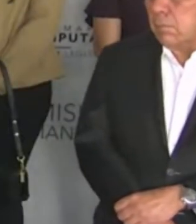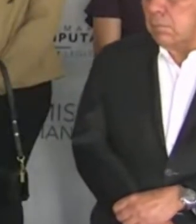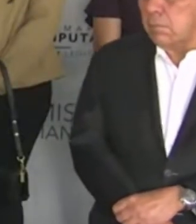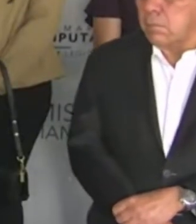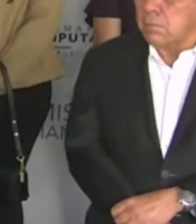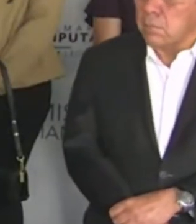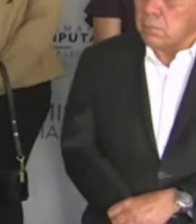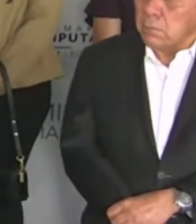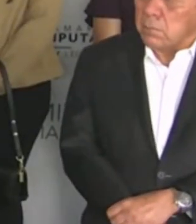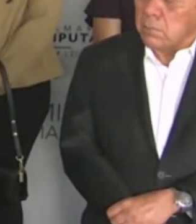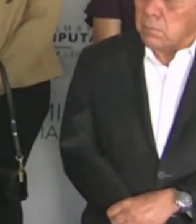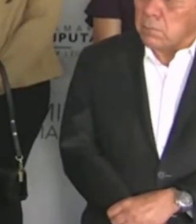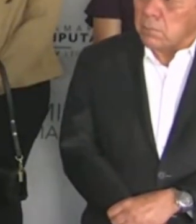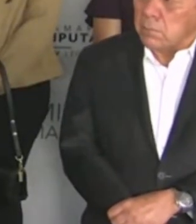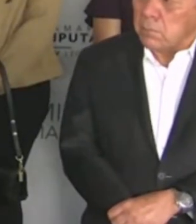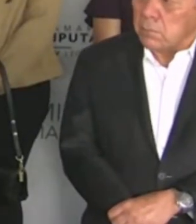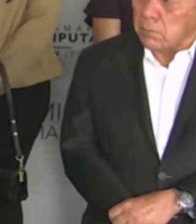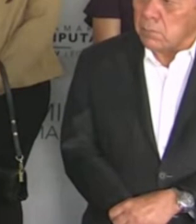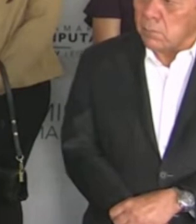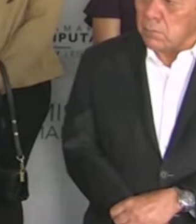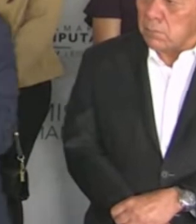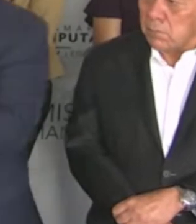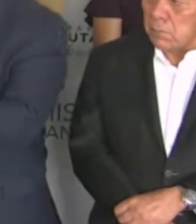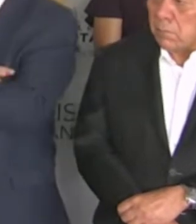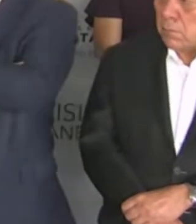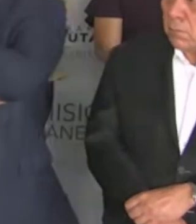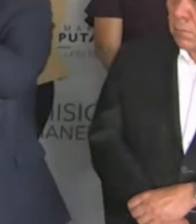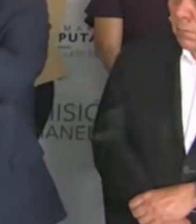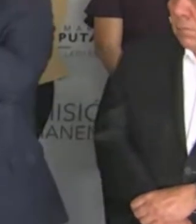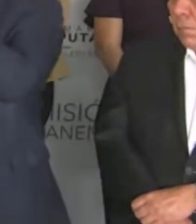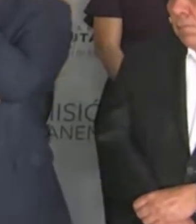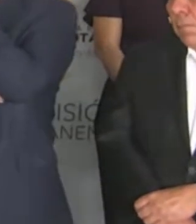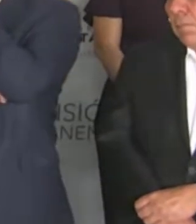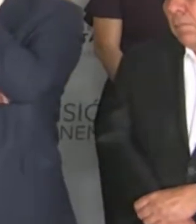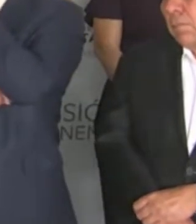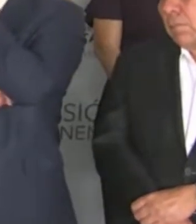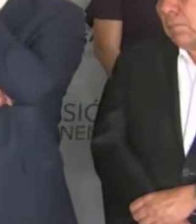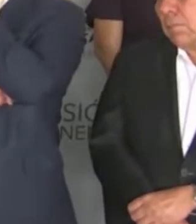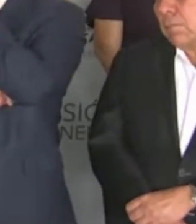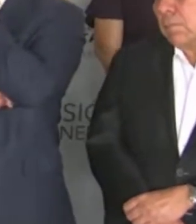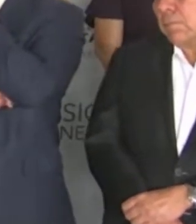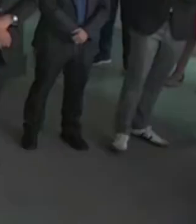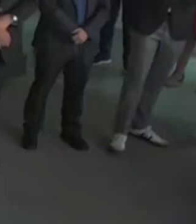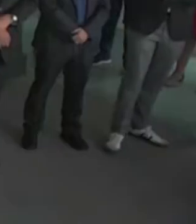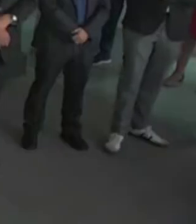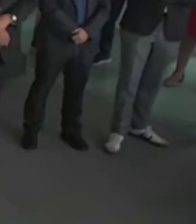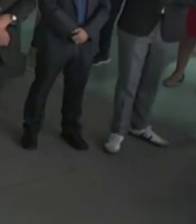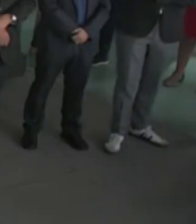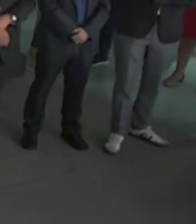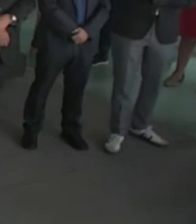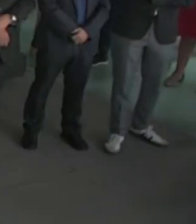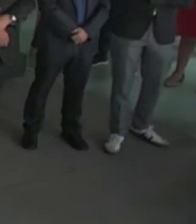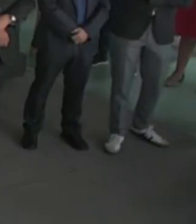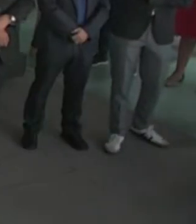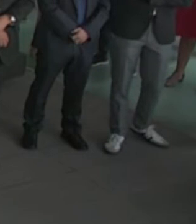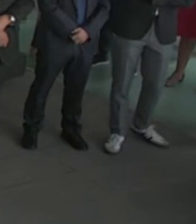nos ayuden a compartir este video en todas sus redes sociales, que activen la campanita de notificaciones y que nos regalen un